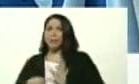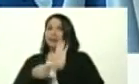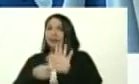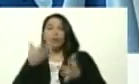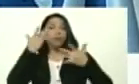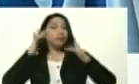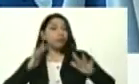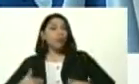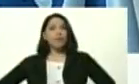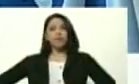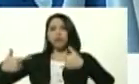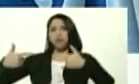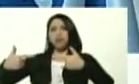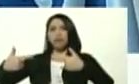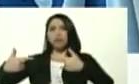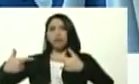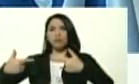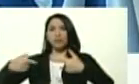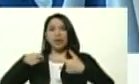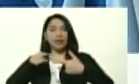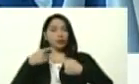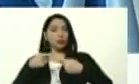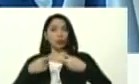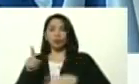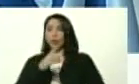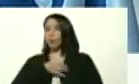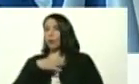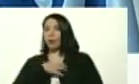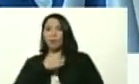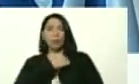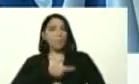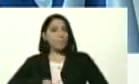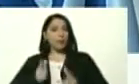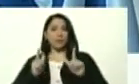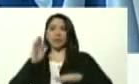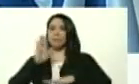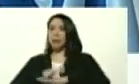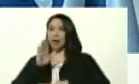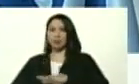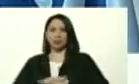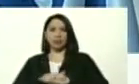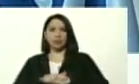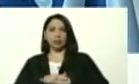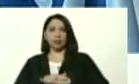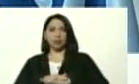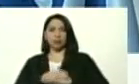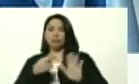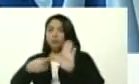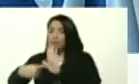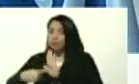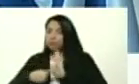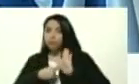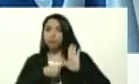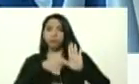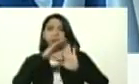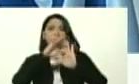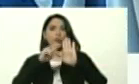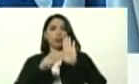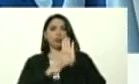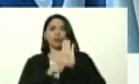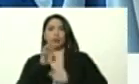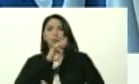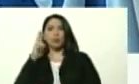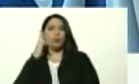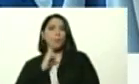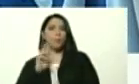presunto enfrentamiento, cosa que no podemos permitir ocurra, repito, a la luz de la Constitución de la